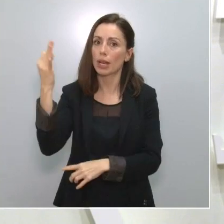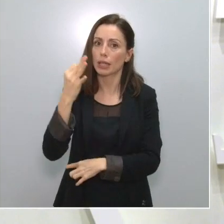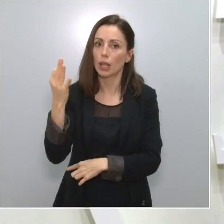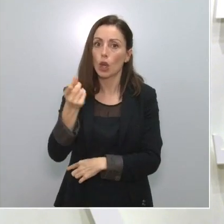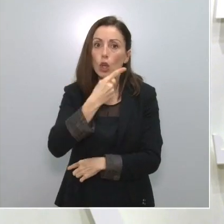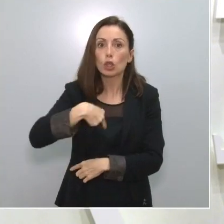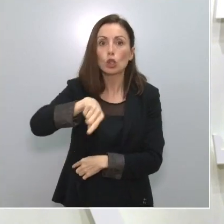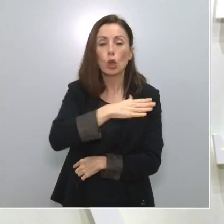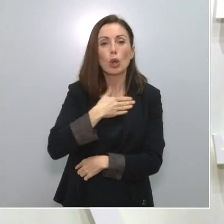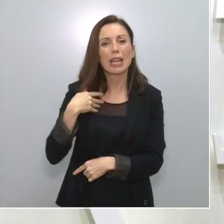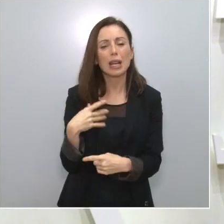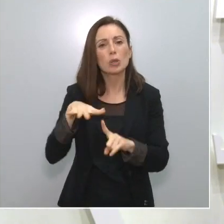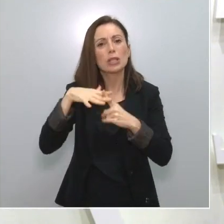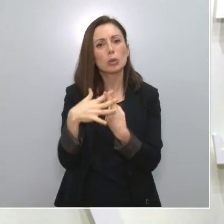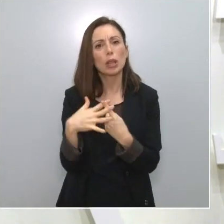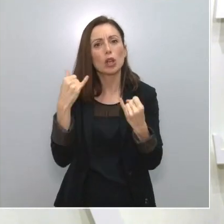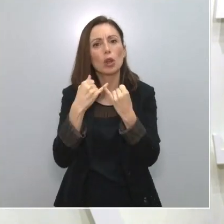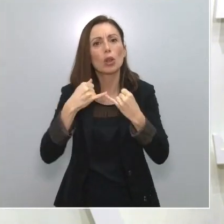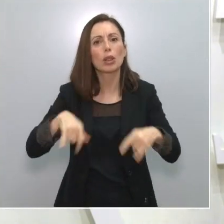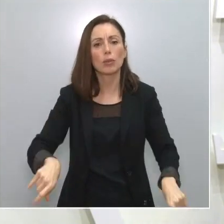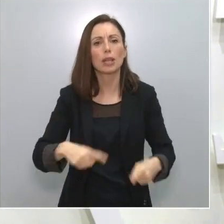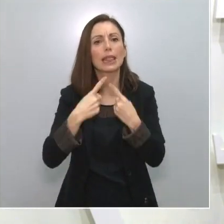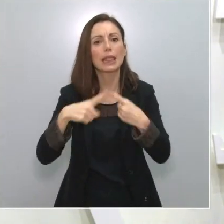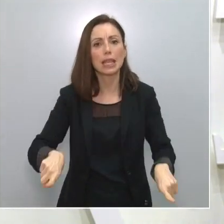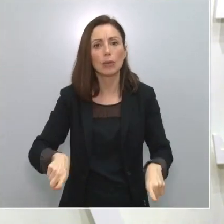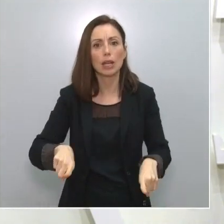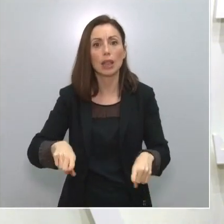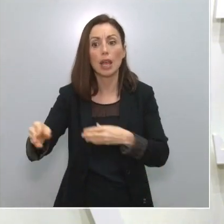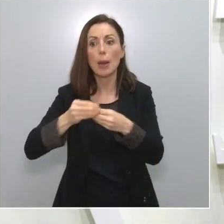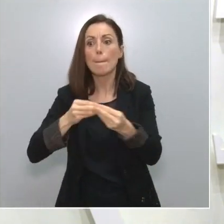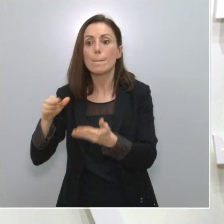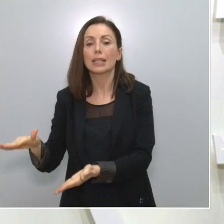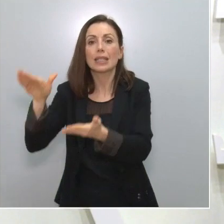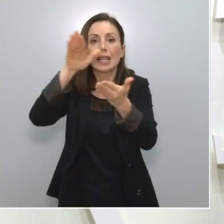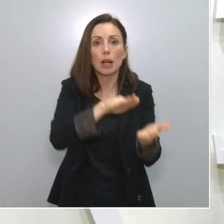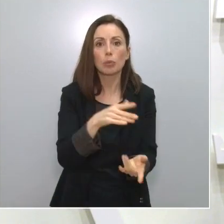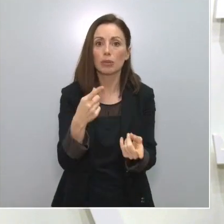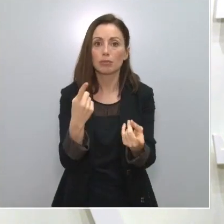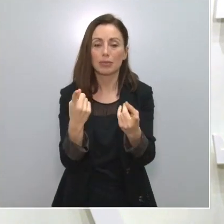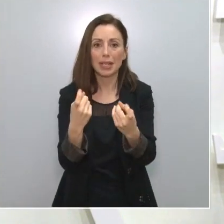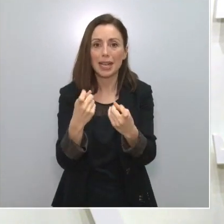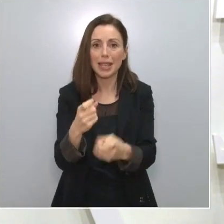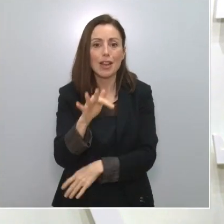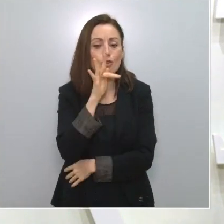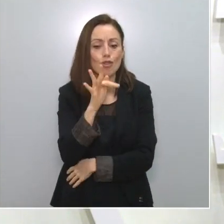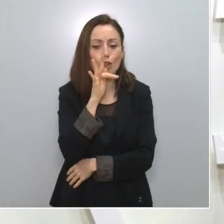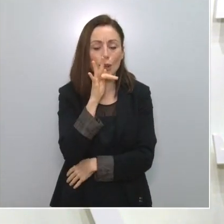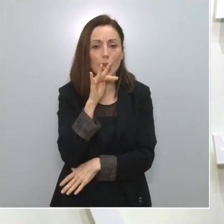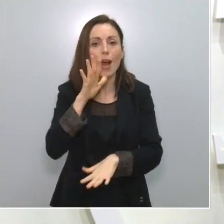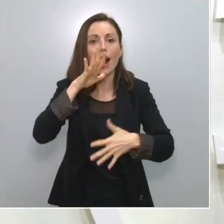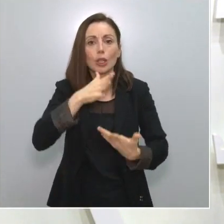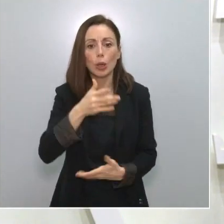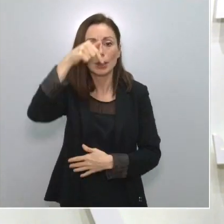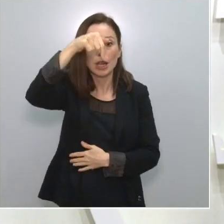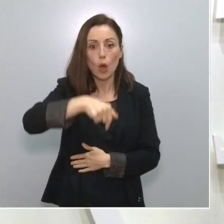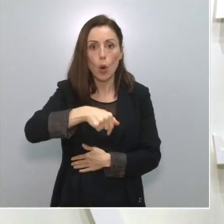todos querríamos que fuera. El material necesario no ha llegado en la cantidad adecuada. Y a día de hoy, el que